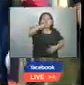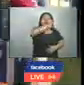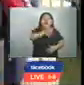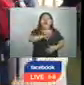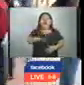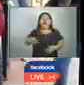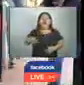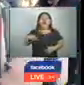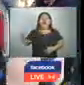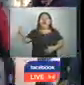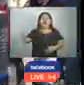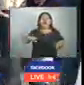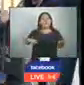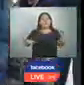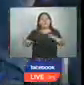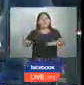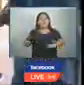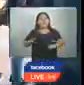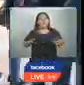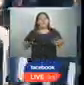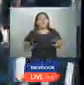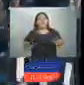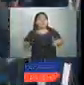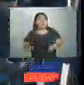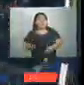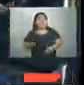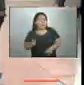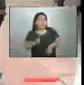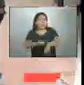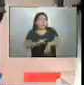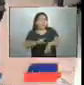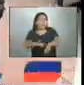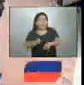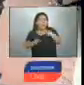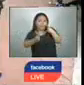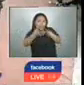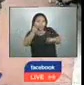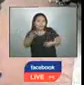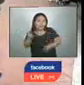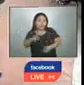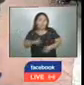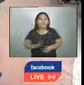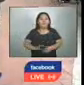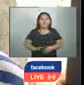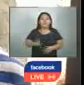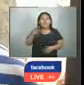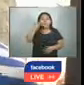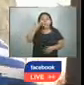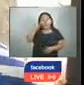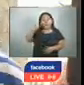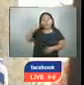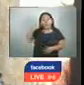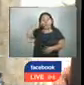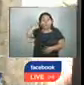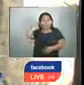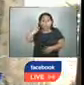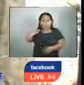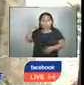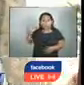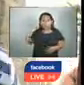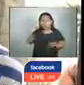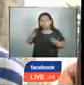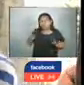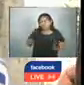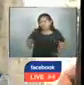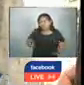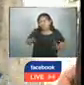familiares al país, quienes aprovechan esta temporada para visitarlos. Y en casos como el de Martín, han esperado